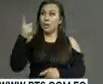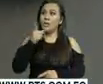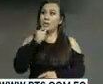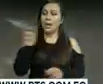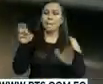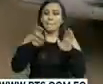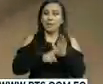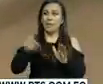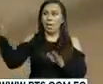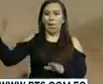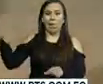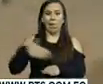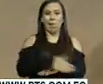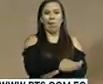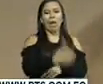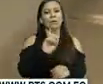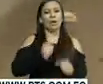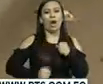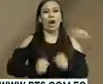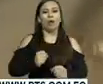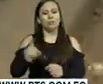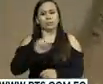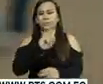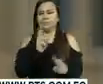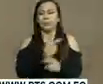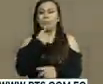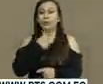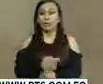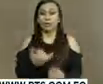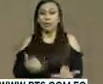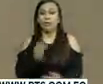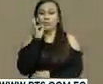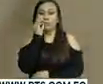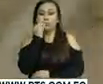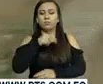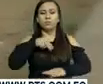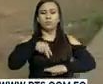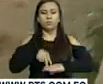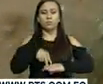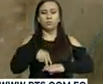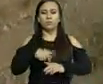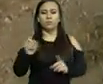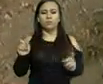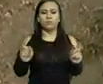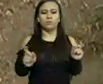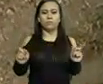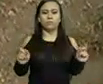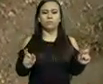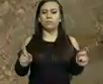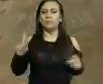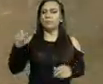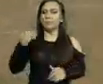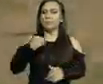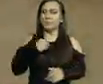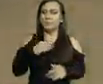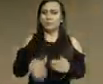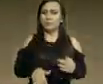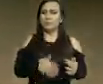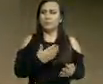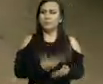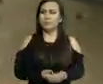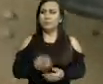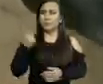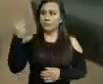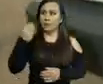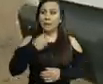para embarcarse en las unidades y asimismo las largas filas que se producen y por